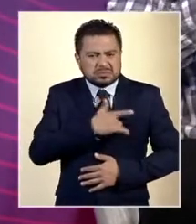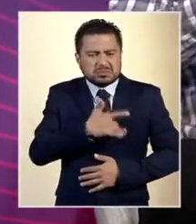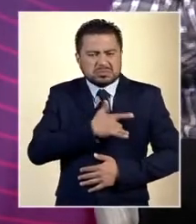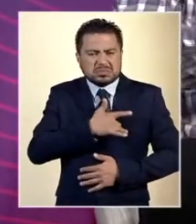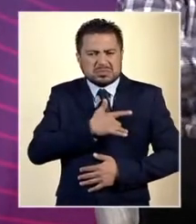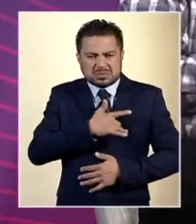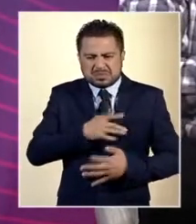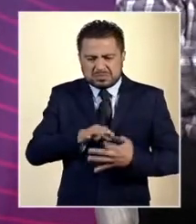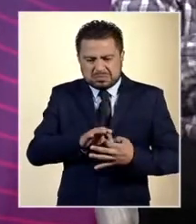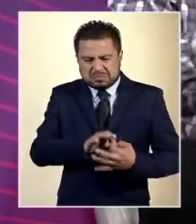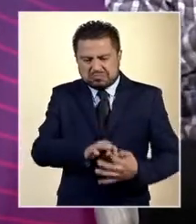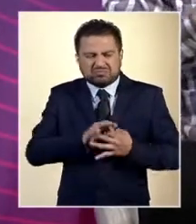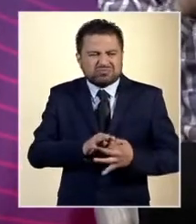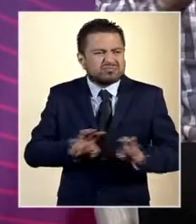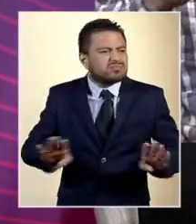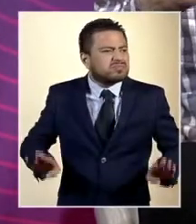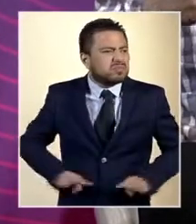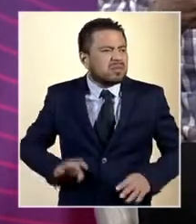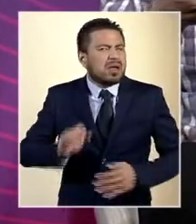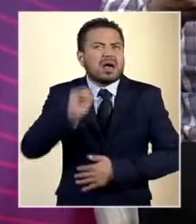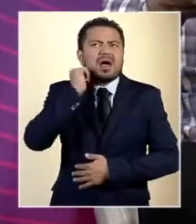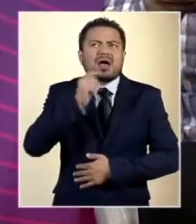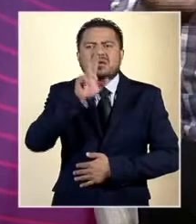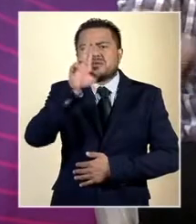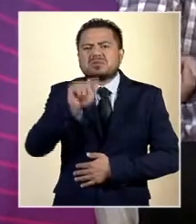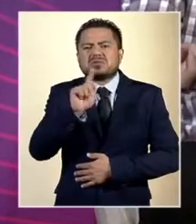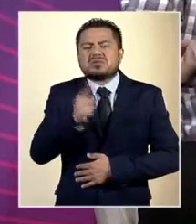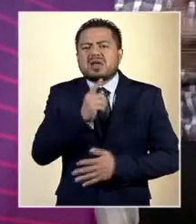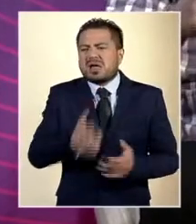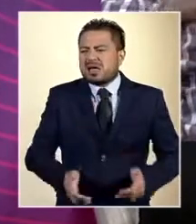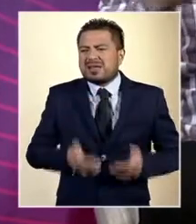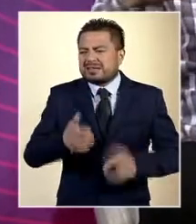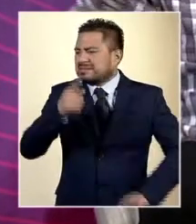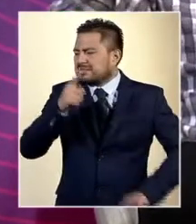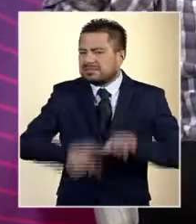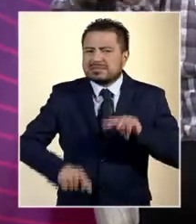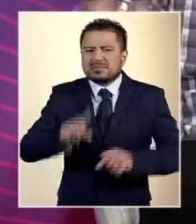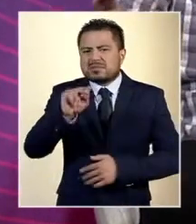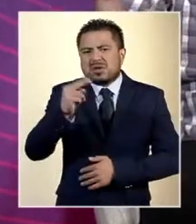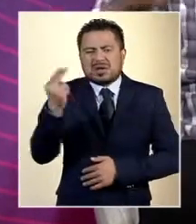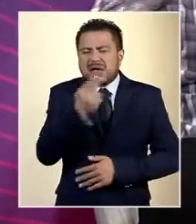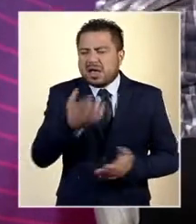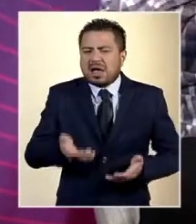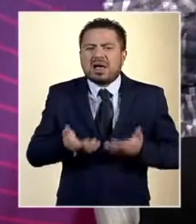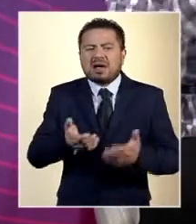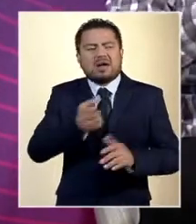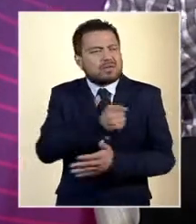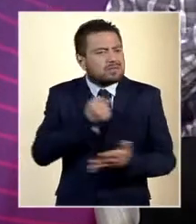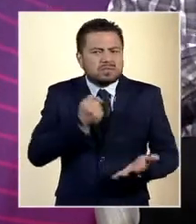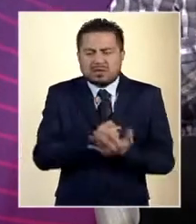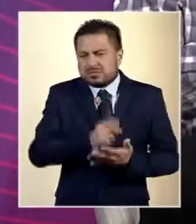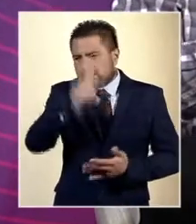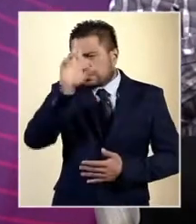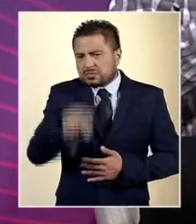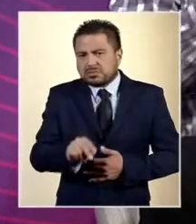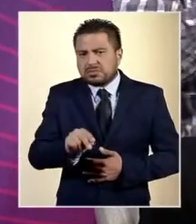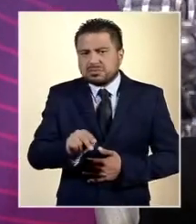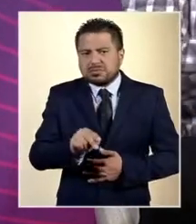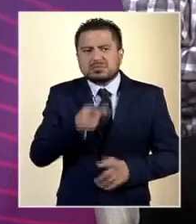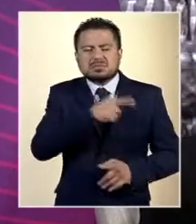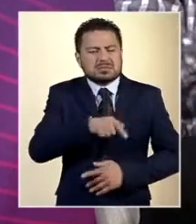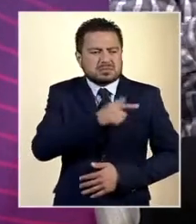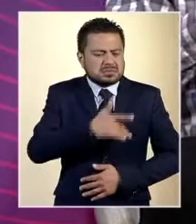un sentido de pertenencia a algo que no es ya la calle, que no necesariamente es la calle, sino que